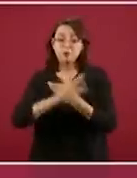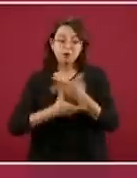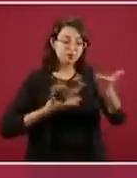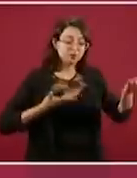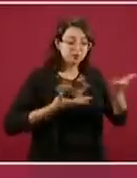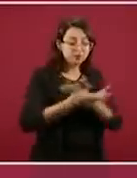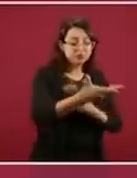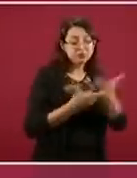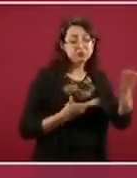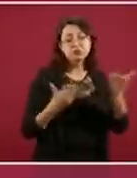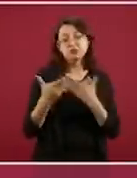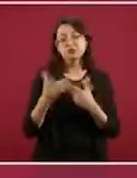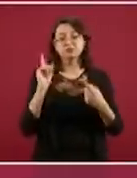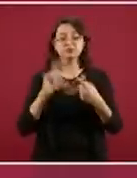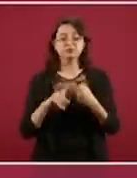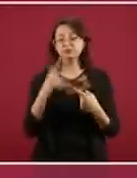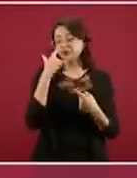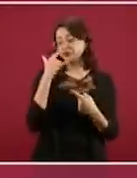fenómeno migratorio,